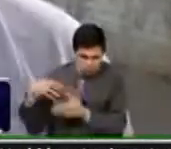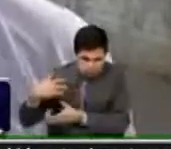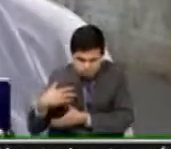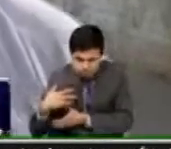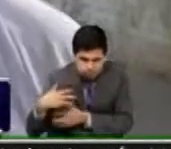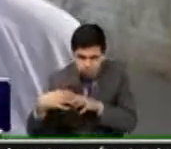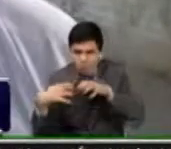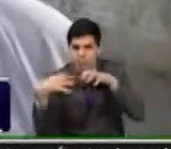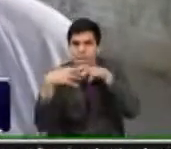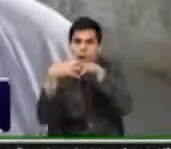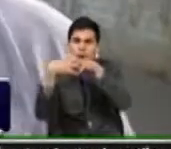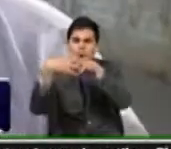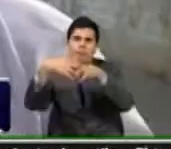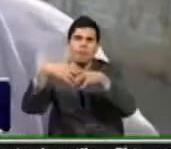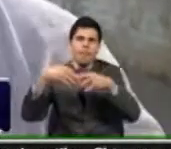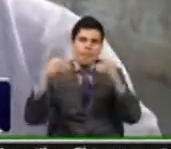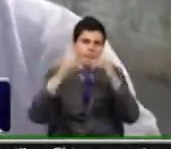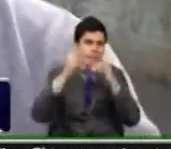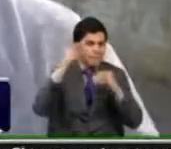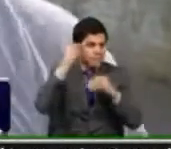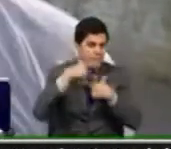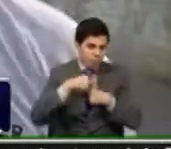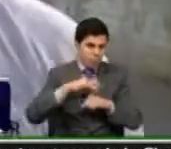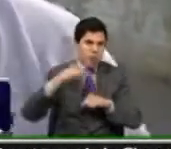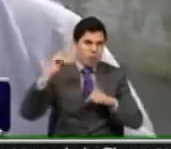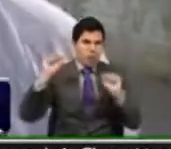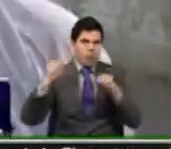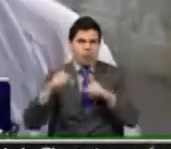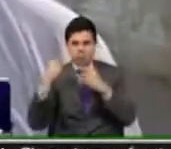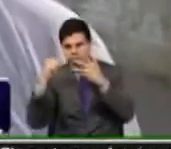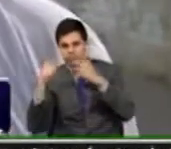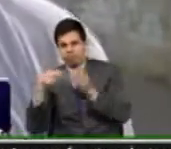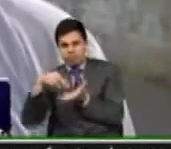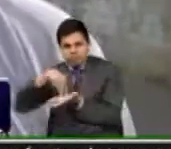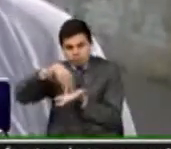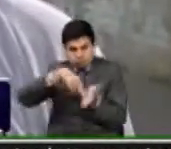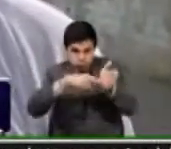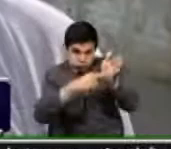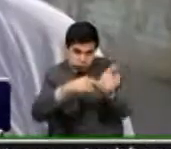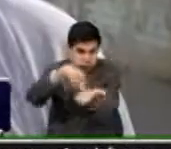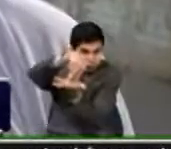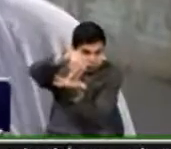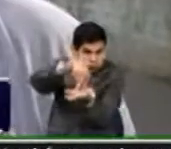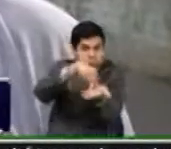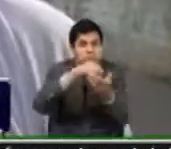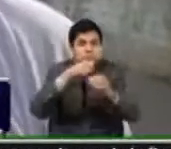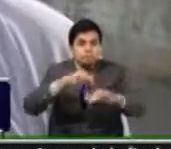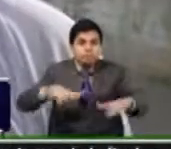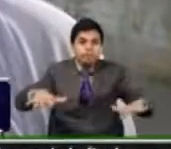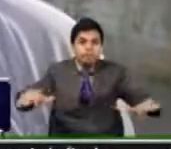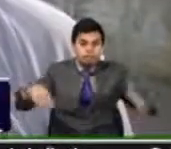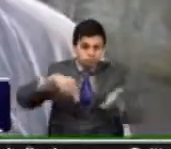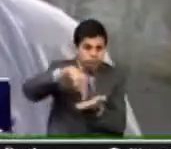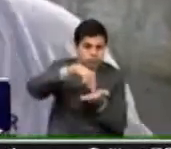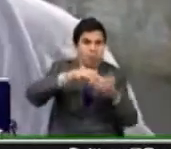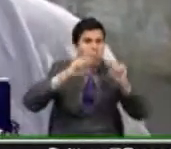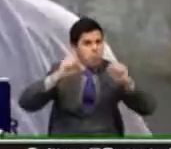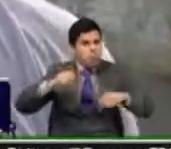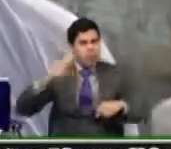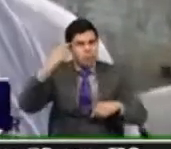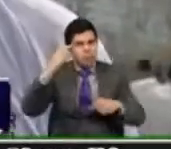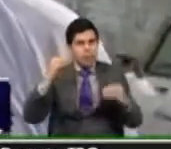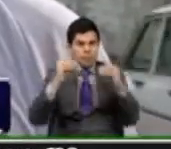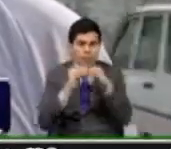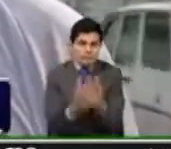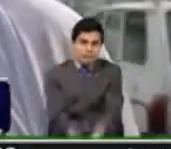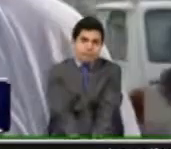que se mantiene la del oro y puede ser otra medalla más en el esquí. Y sí, creo que en eso, voleibol